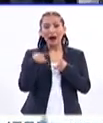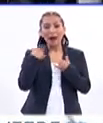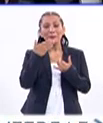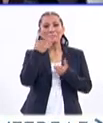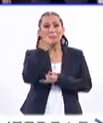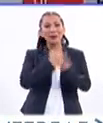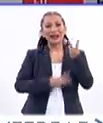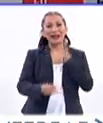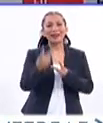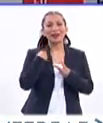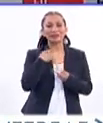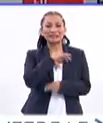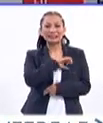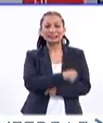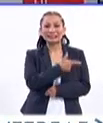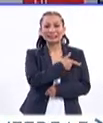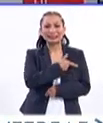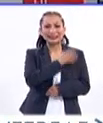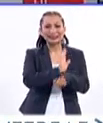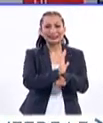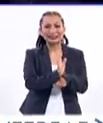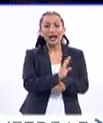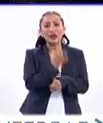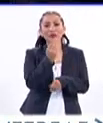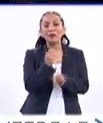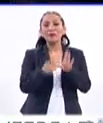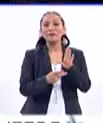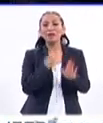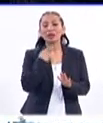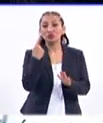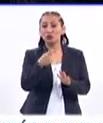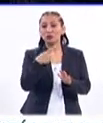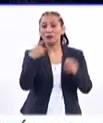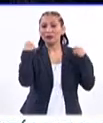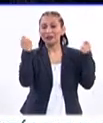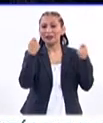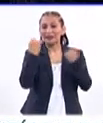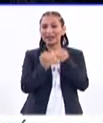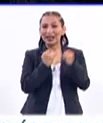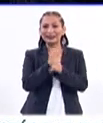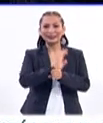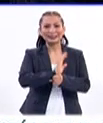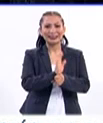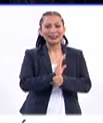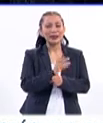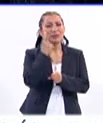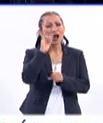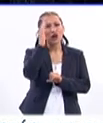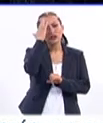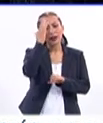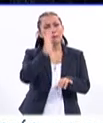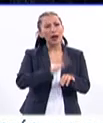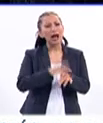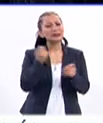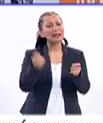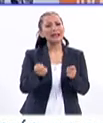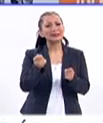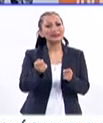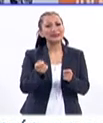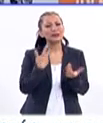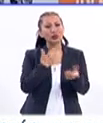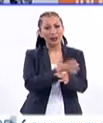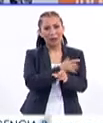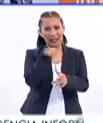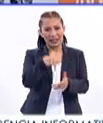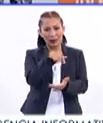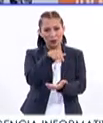dar la bienvenida a los amantes del cine en la 9ª edición de su Festival Internacional de Cine. Para conocer todos los detalles,